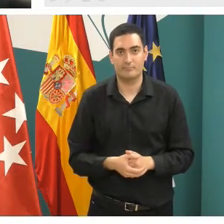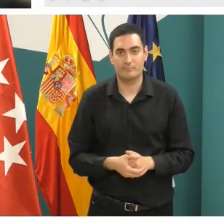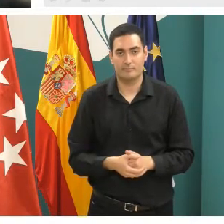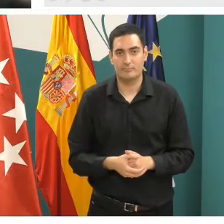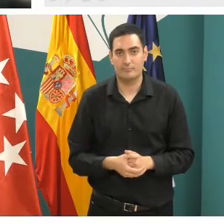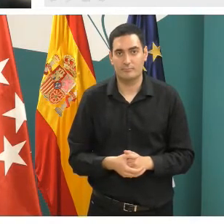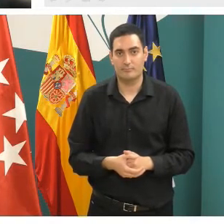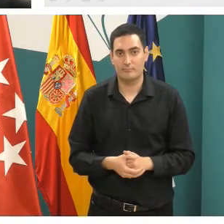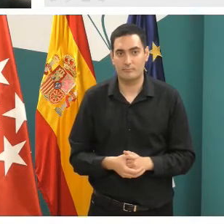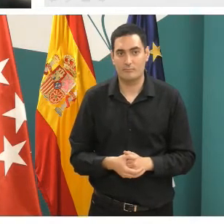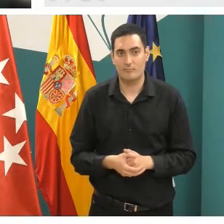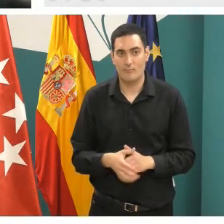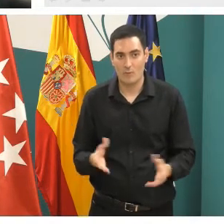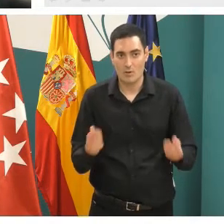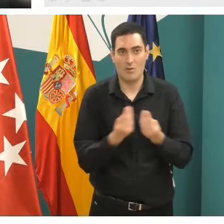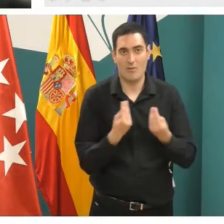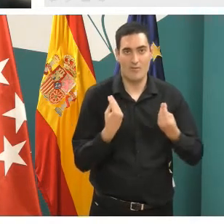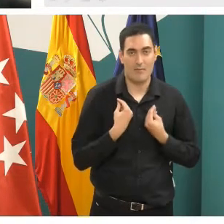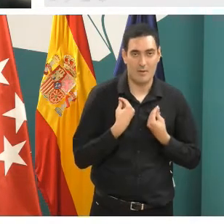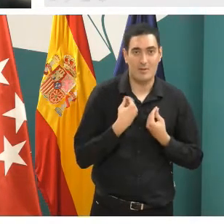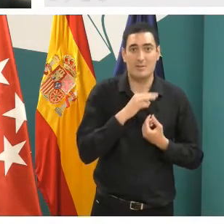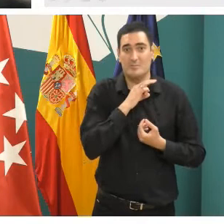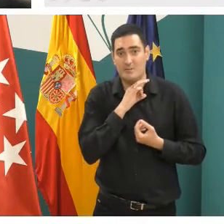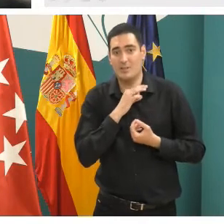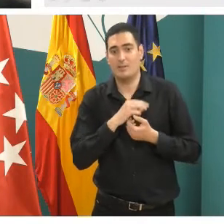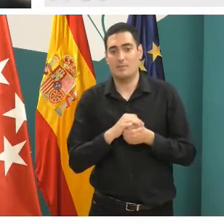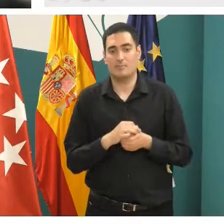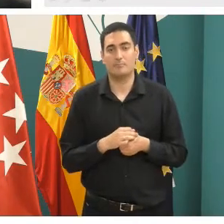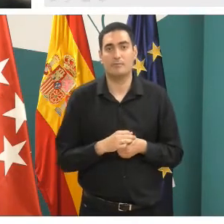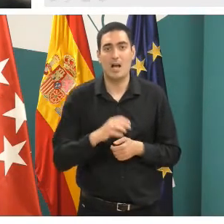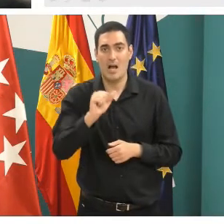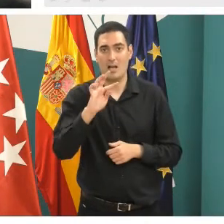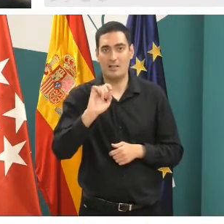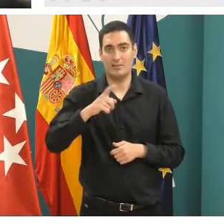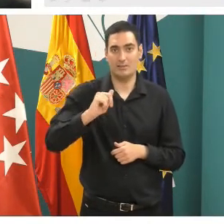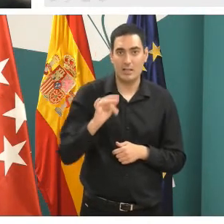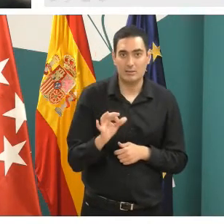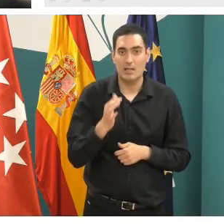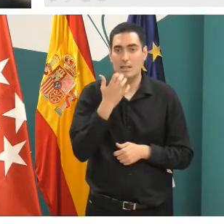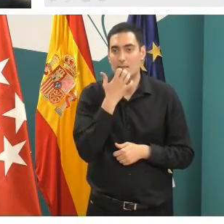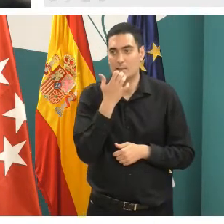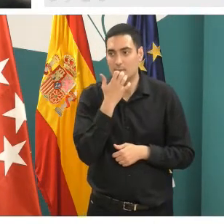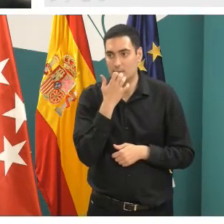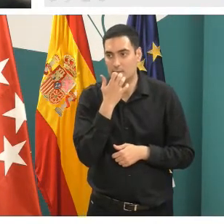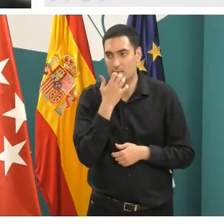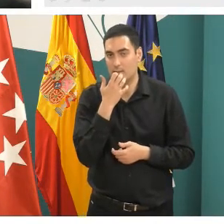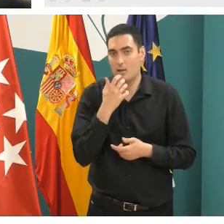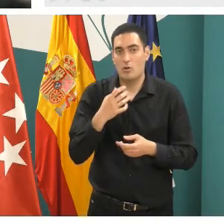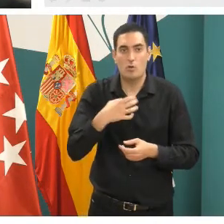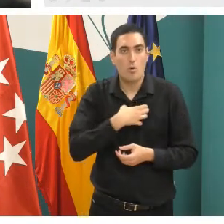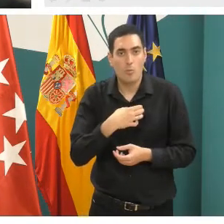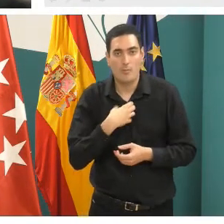tienen que convivir con traqueostomías, con disartrias, como personas que tienen ataxias y no pueden, ataxias de Friedrich, que no